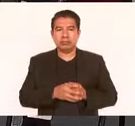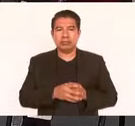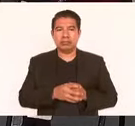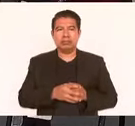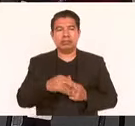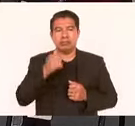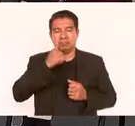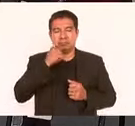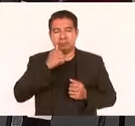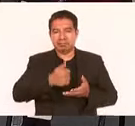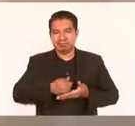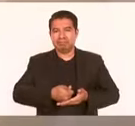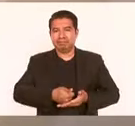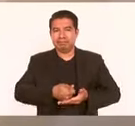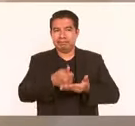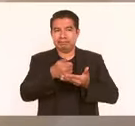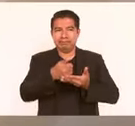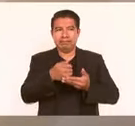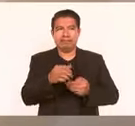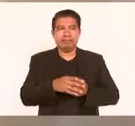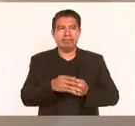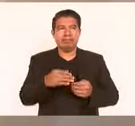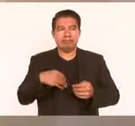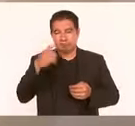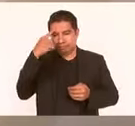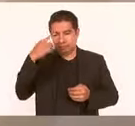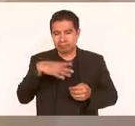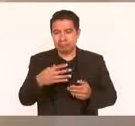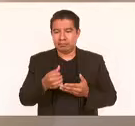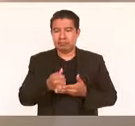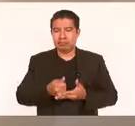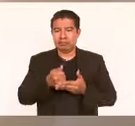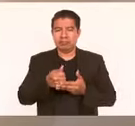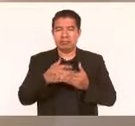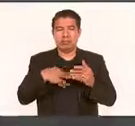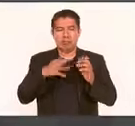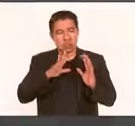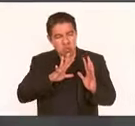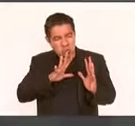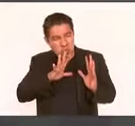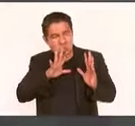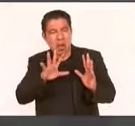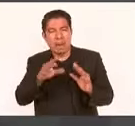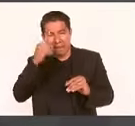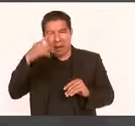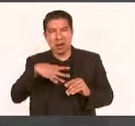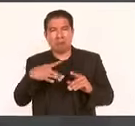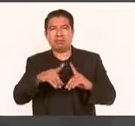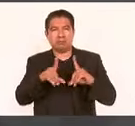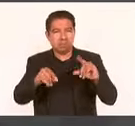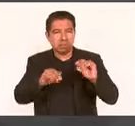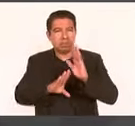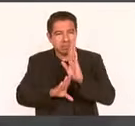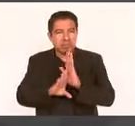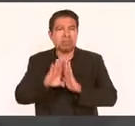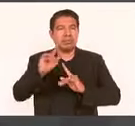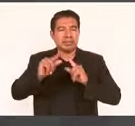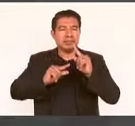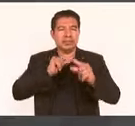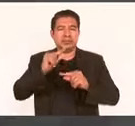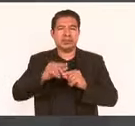ayuda a empujar el elefante para que camine. Y son buenos